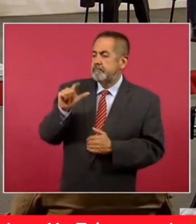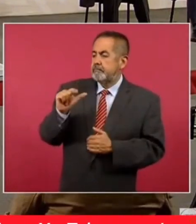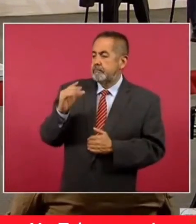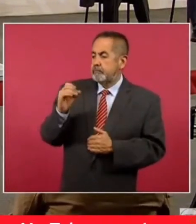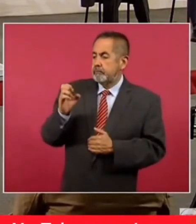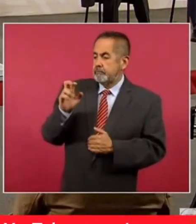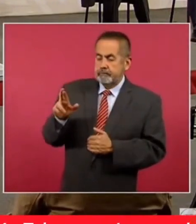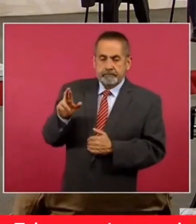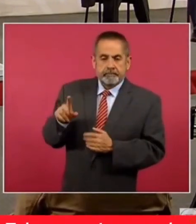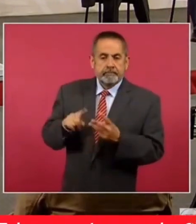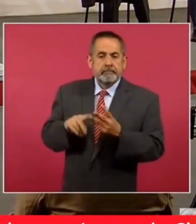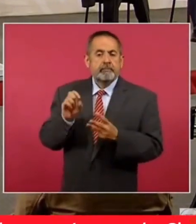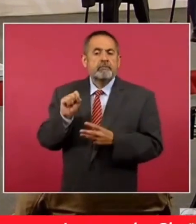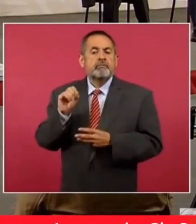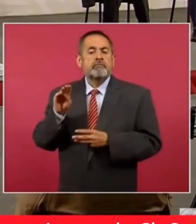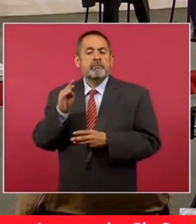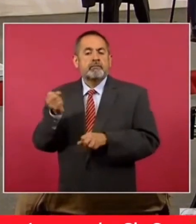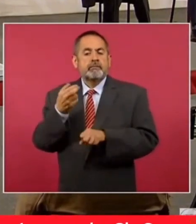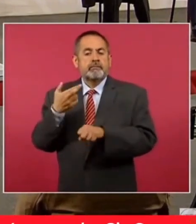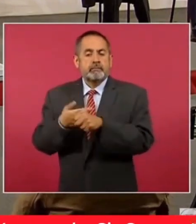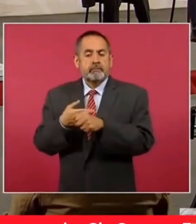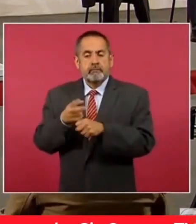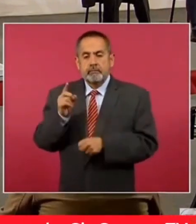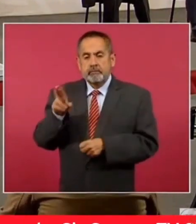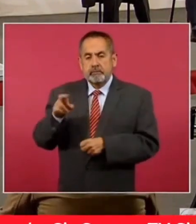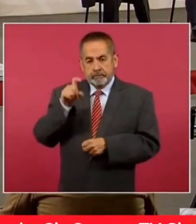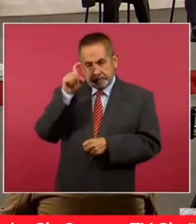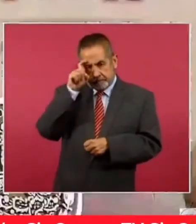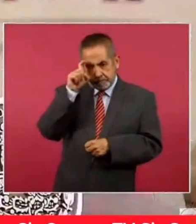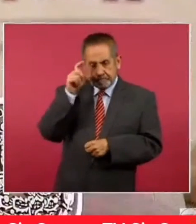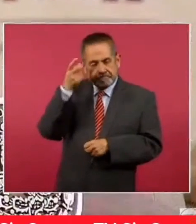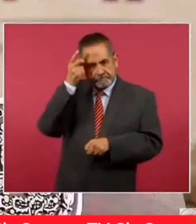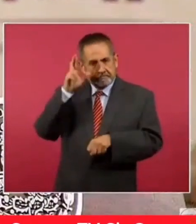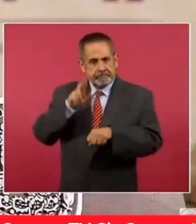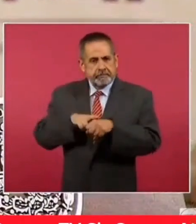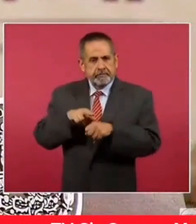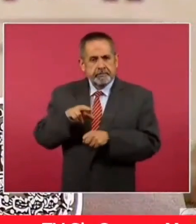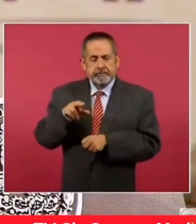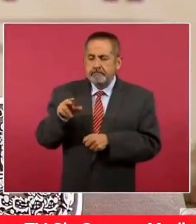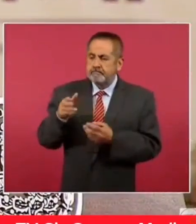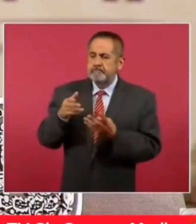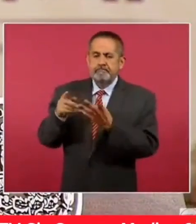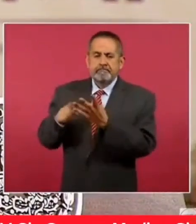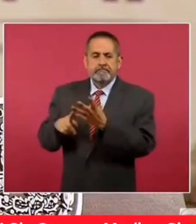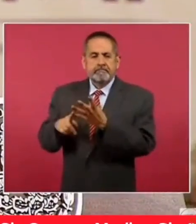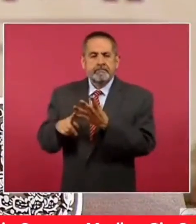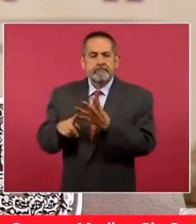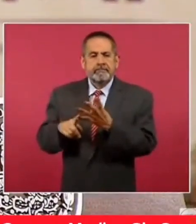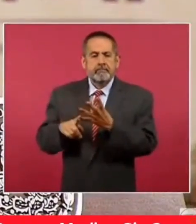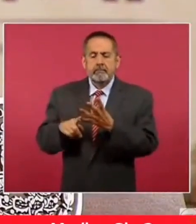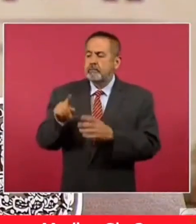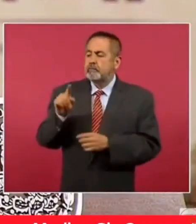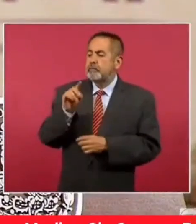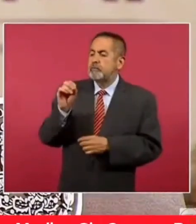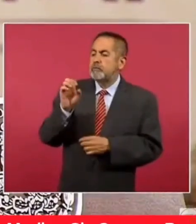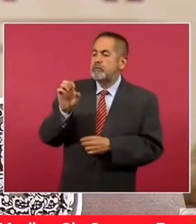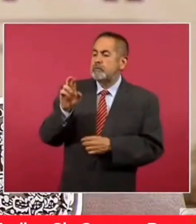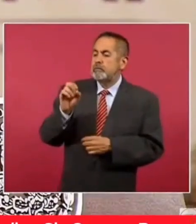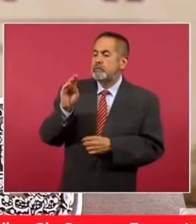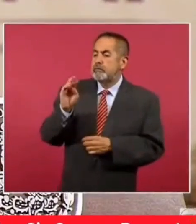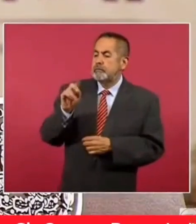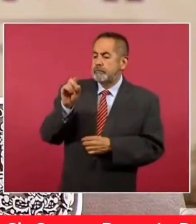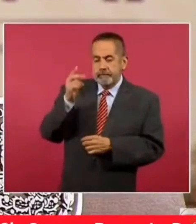Varela, subsecretario doctor Hugo López Gatell, director general del IMSS, maestro Zoe Robledo. Muchas